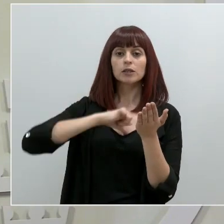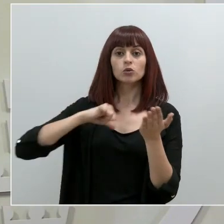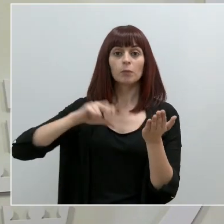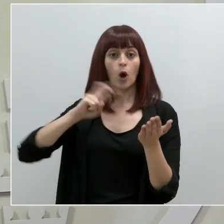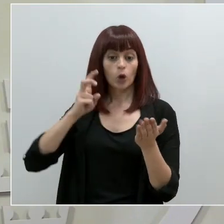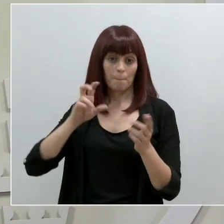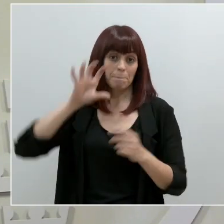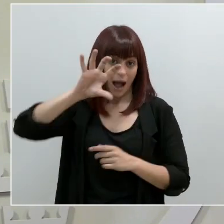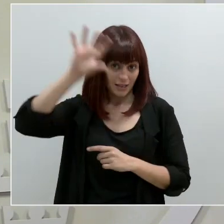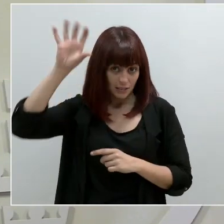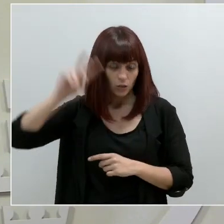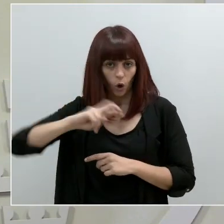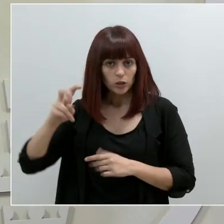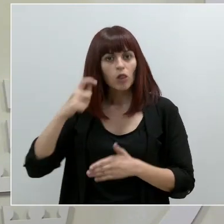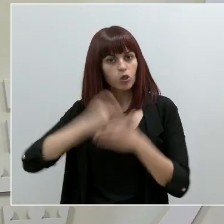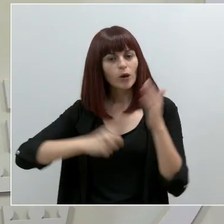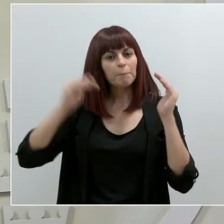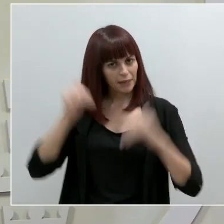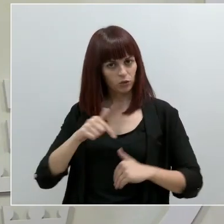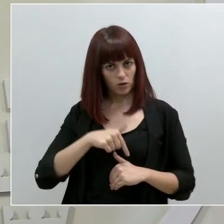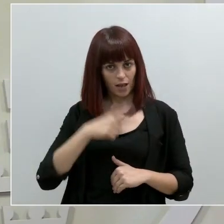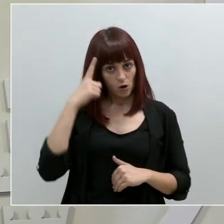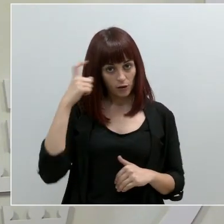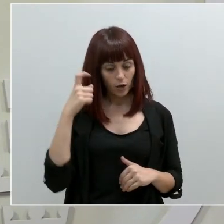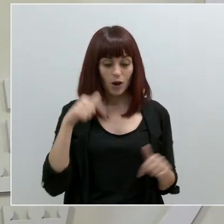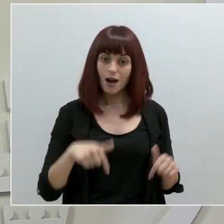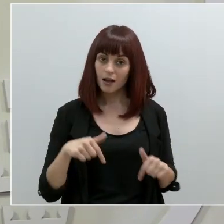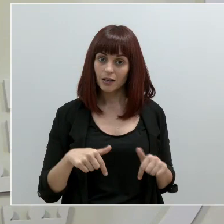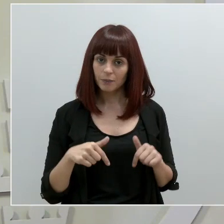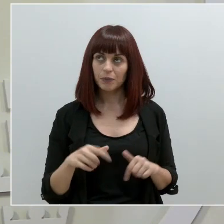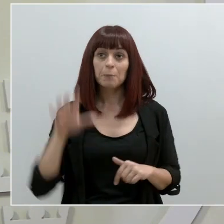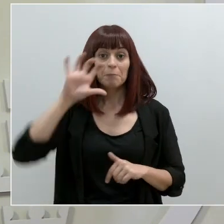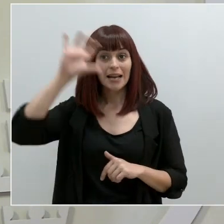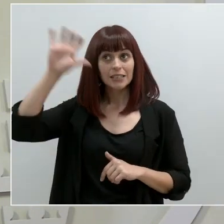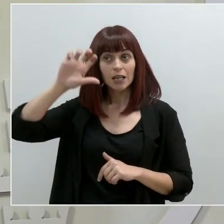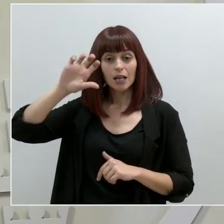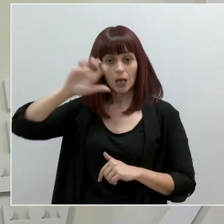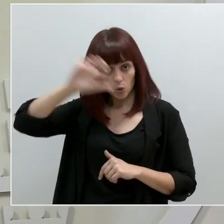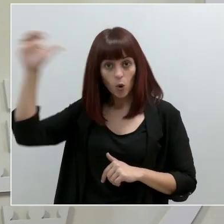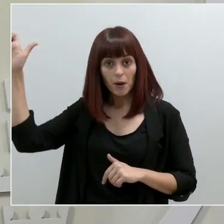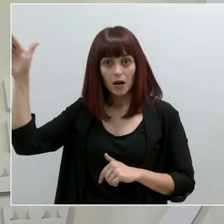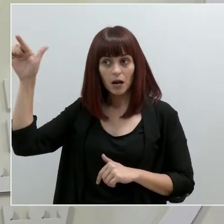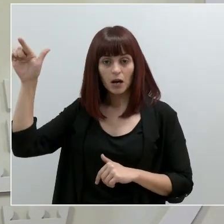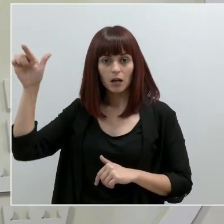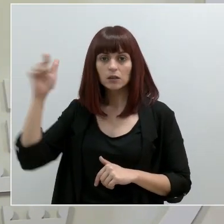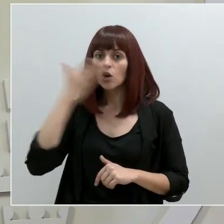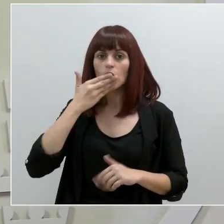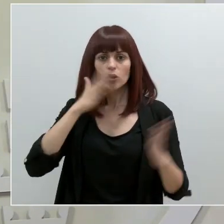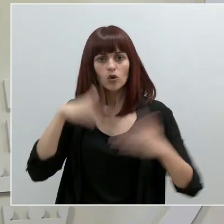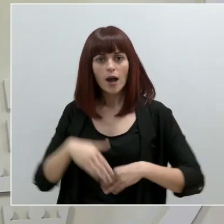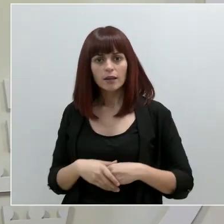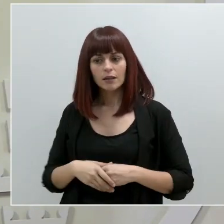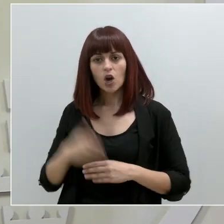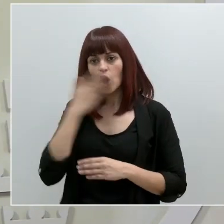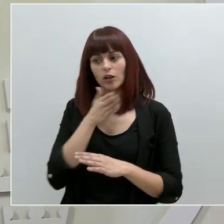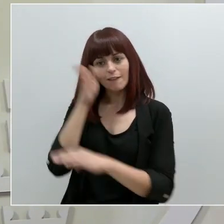otros países, menos duras. Recordamos aquí que hay muchos países de la Unión Europea que no tienen escuela, que los niños no